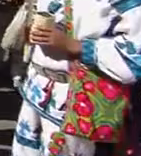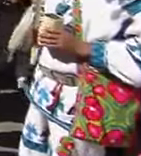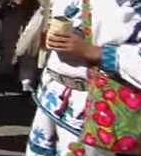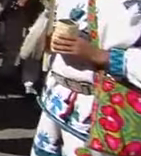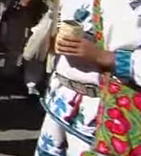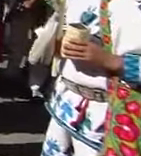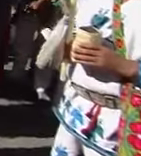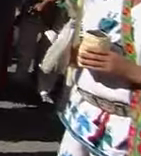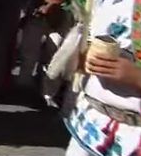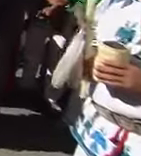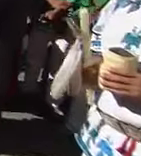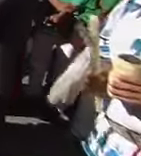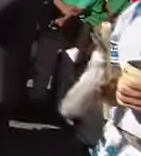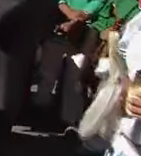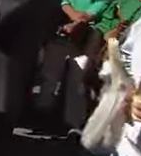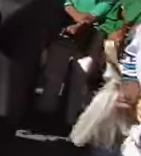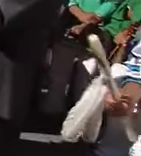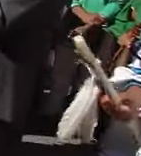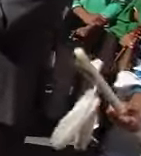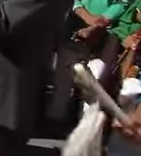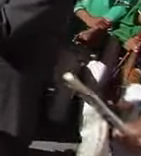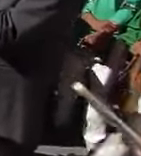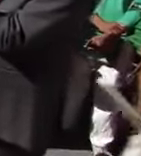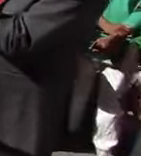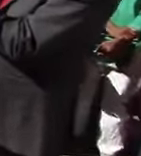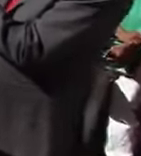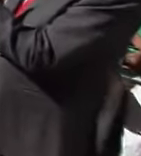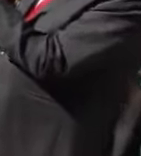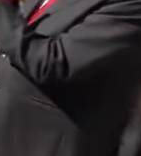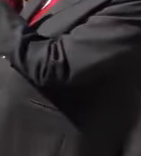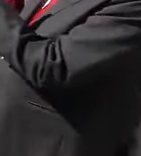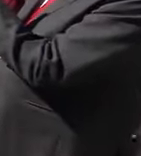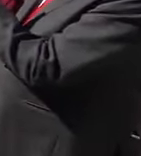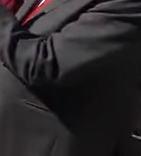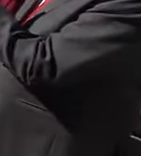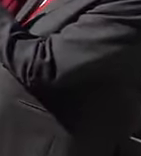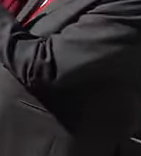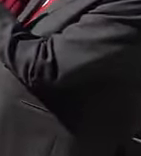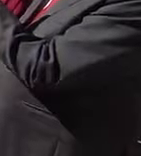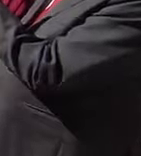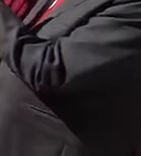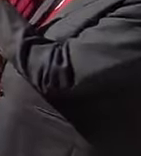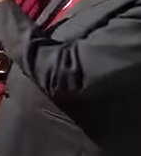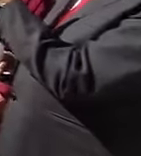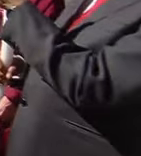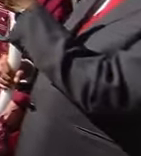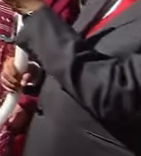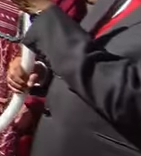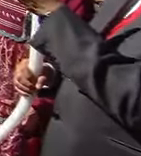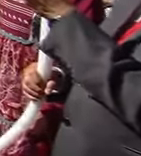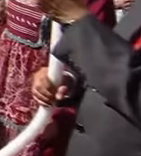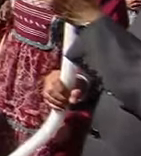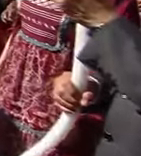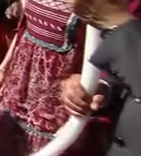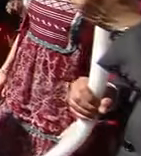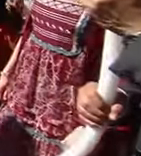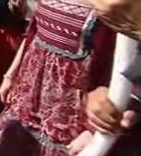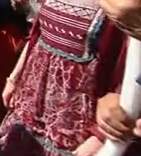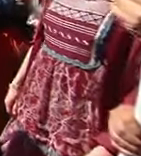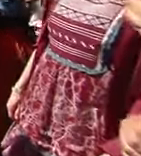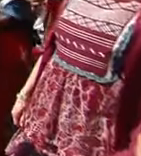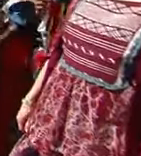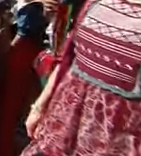haciendo esta gira de entrega de ofrendas. Tuvimos una ceremonia en Wirikuta